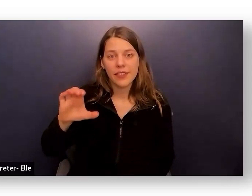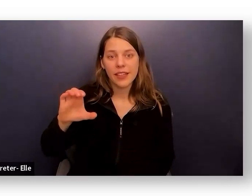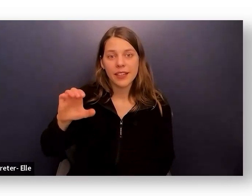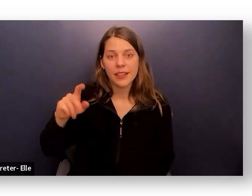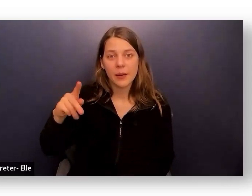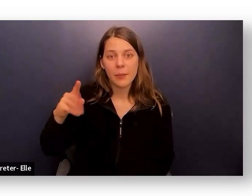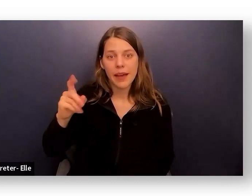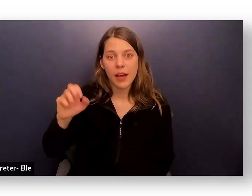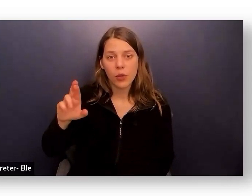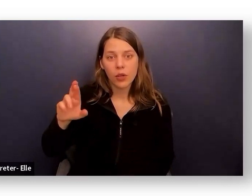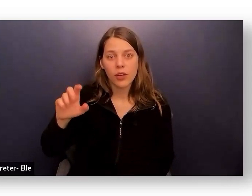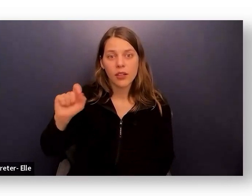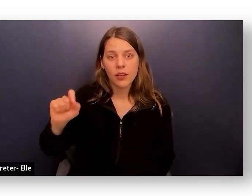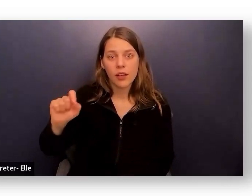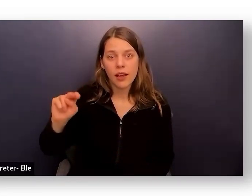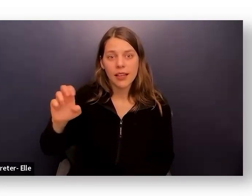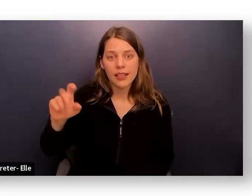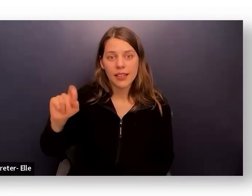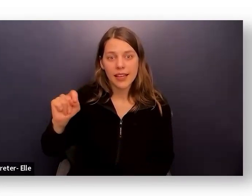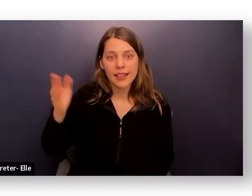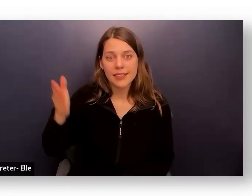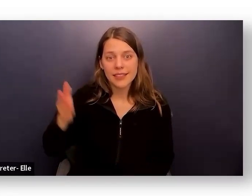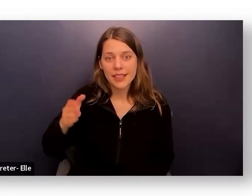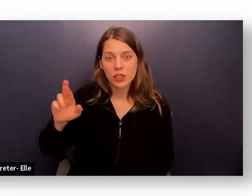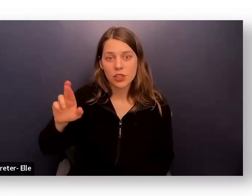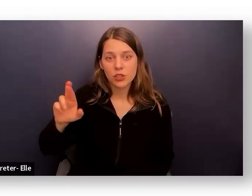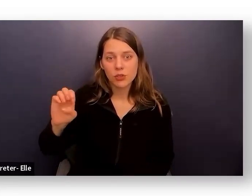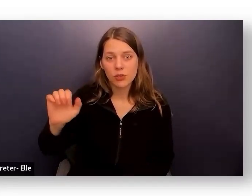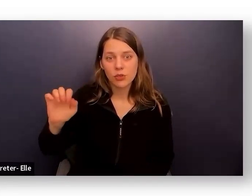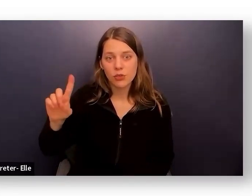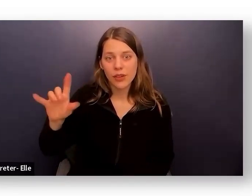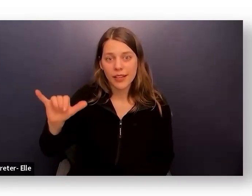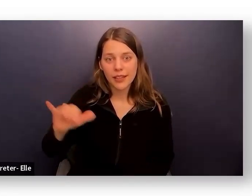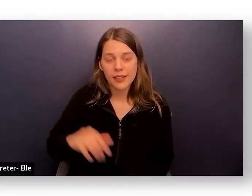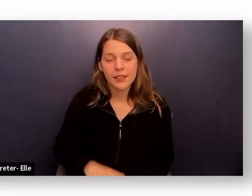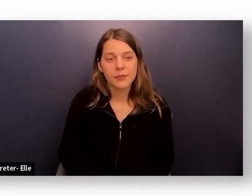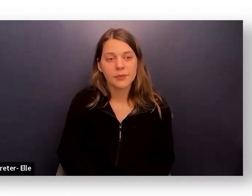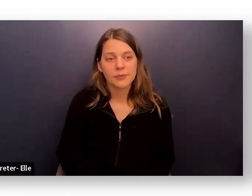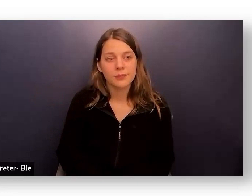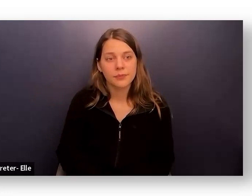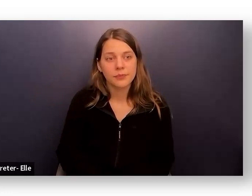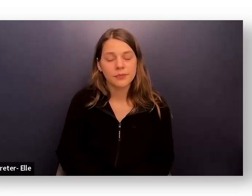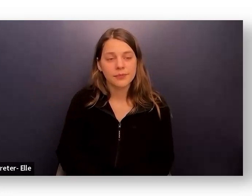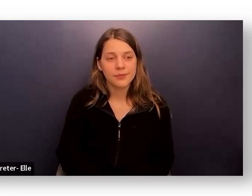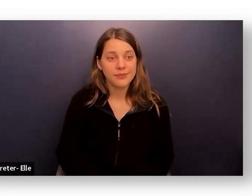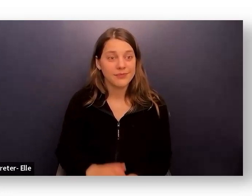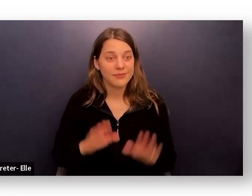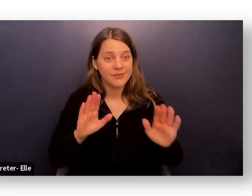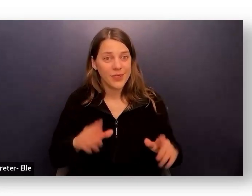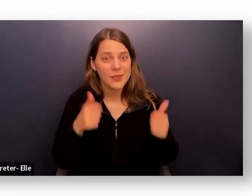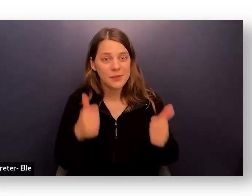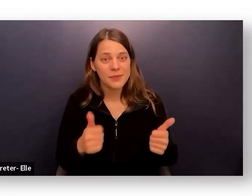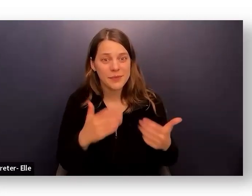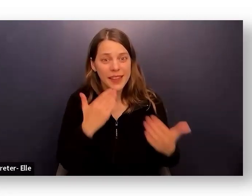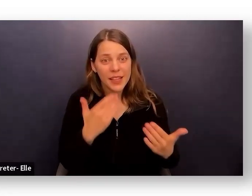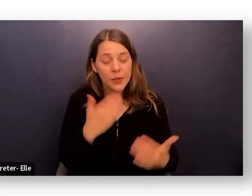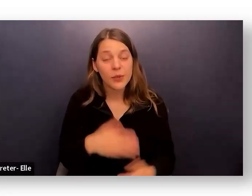visita www.seguridad.net, diagonal, diagonal, lista.